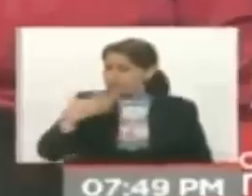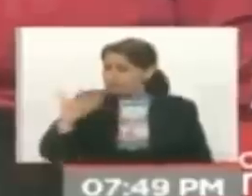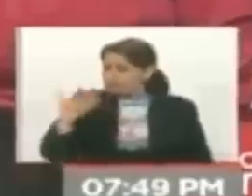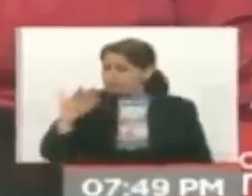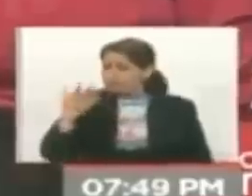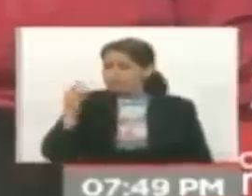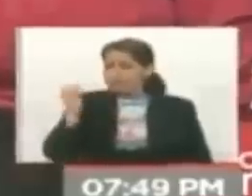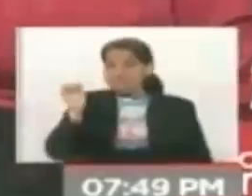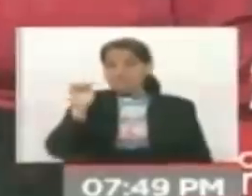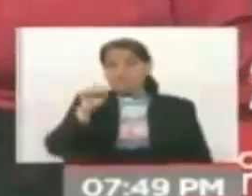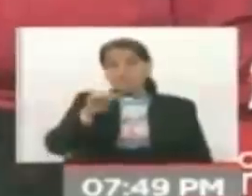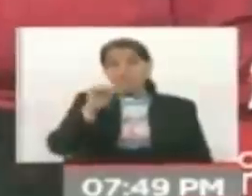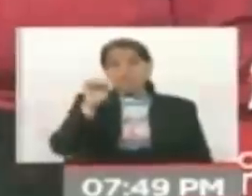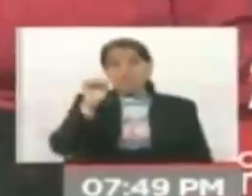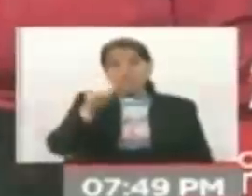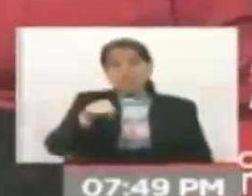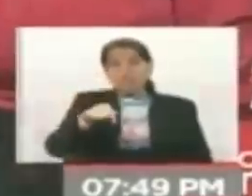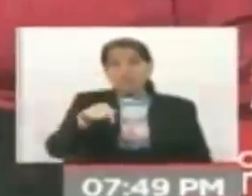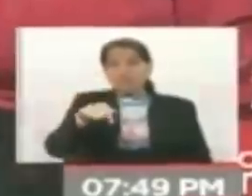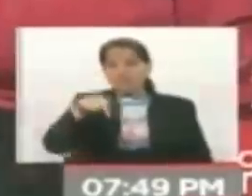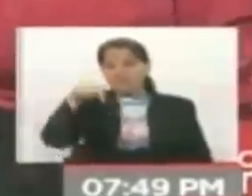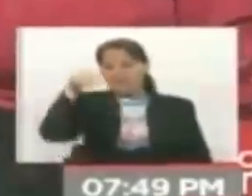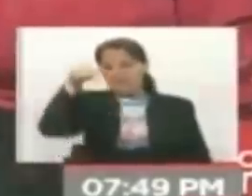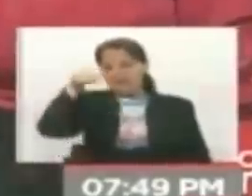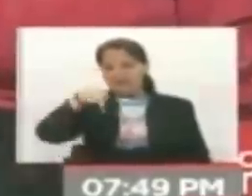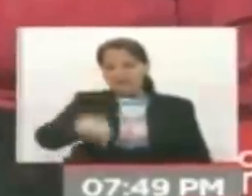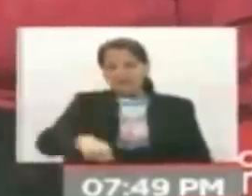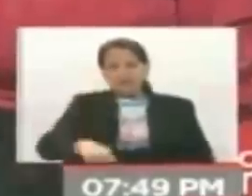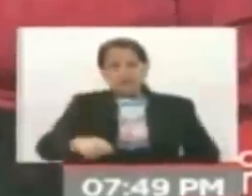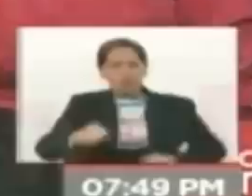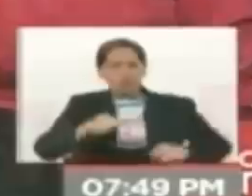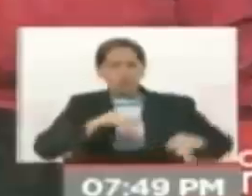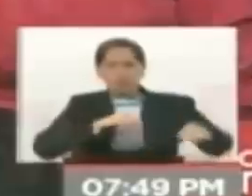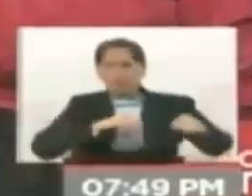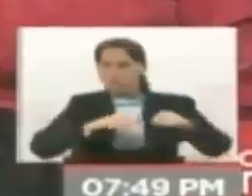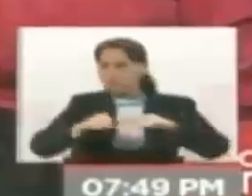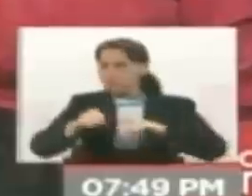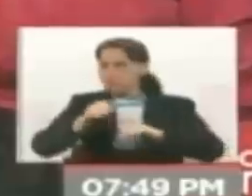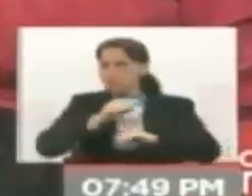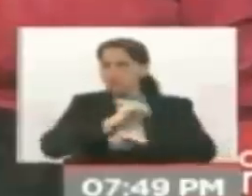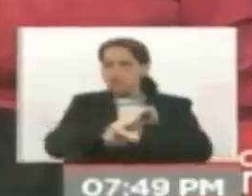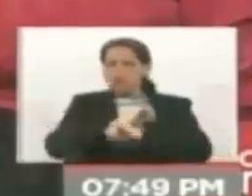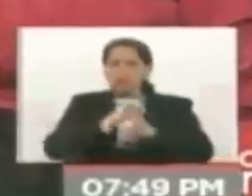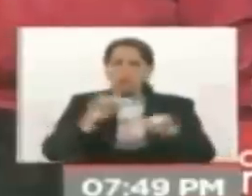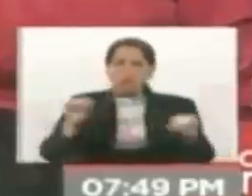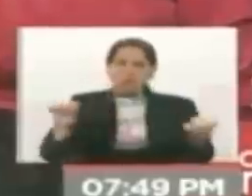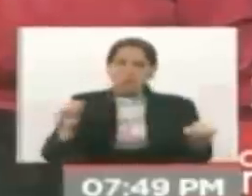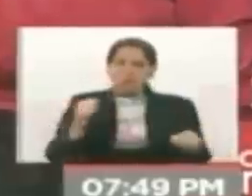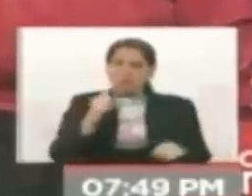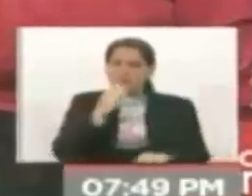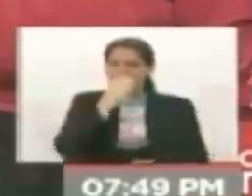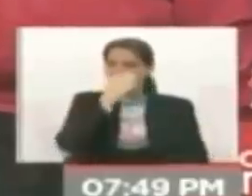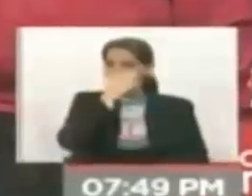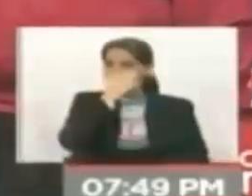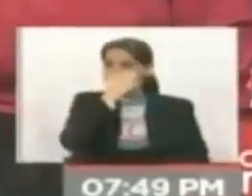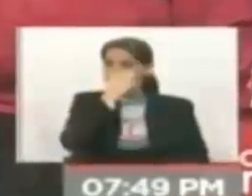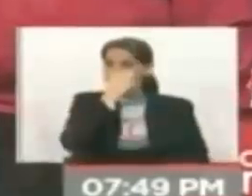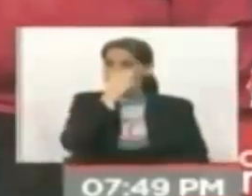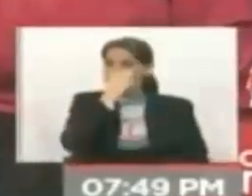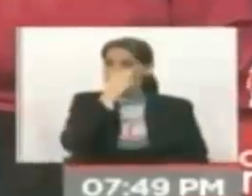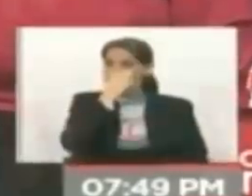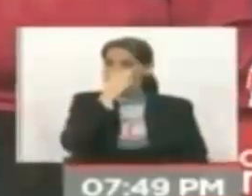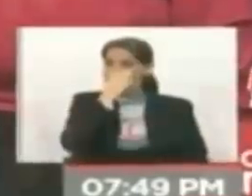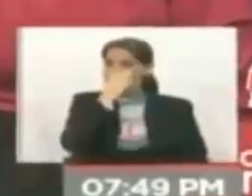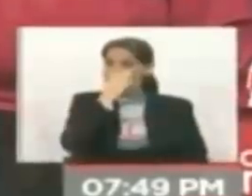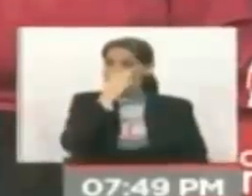traidores de la Asamblea Nacional. Al respecto, Cabello tildó a Rodríguez como periodista de la derecha y aseguró que Alberto Ravel es quien